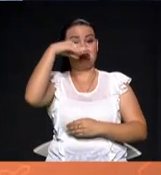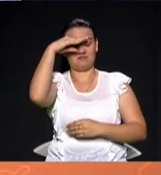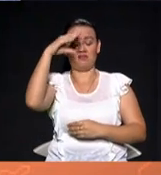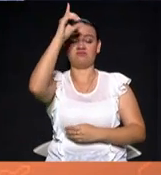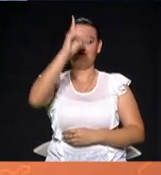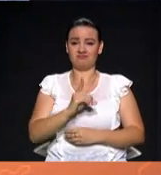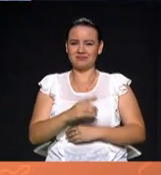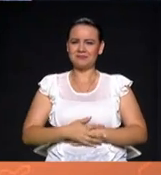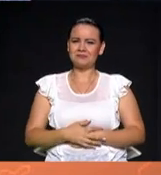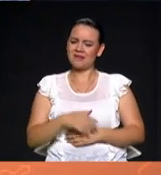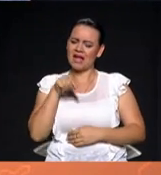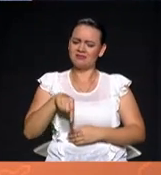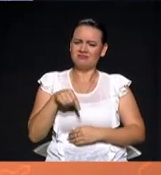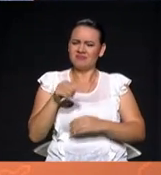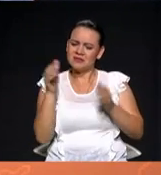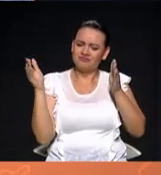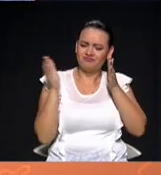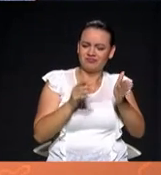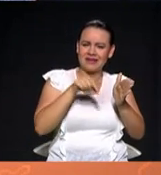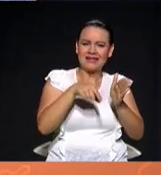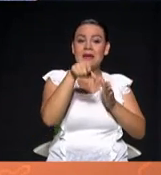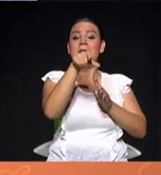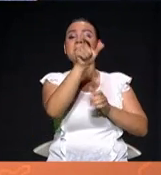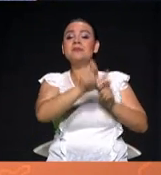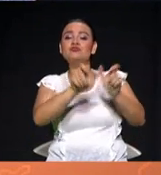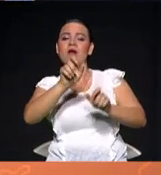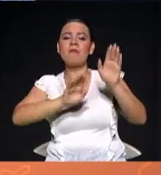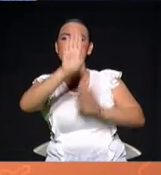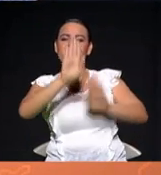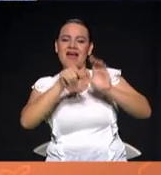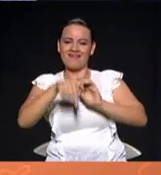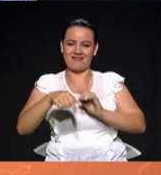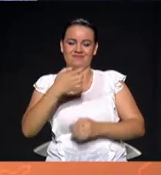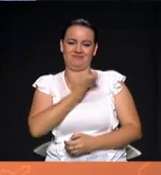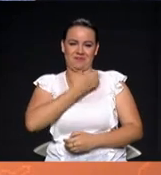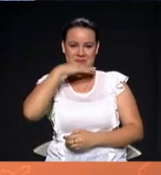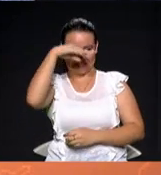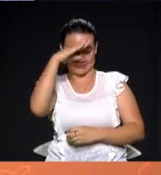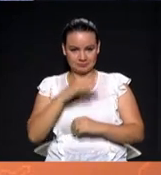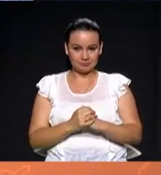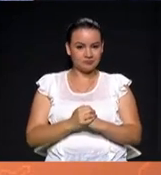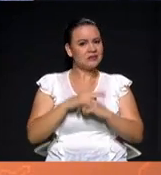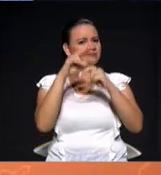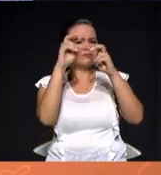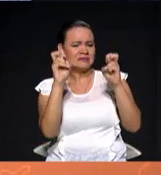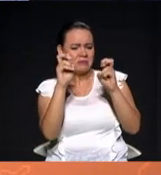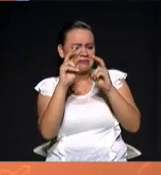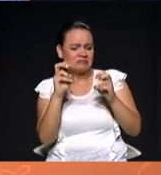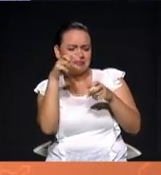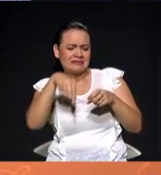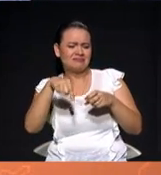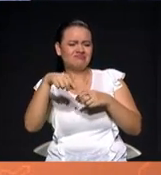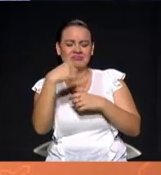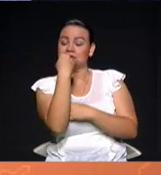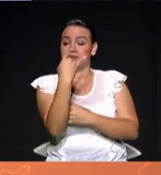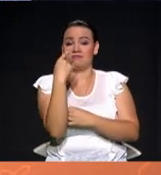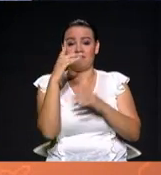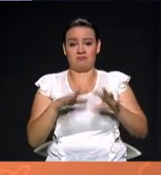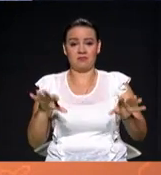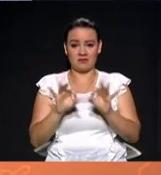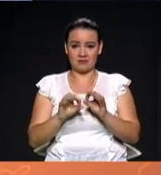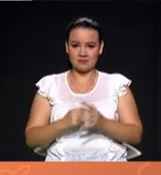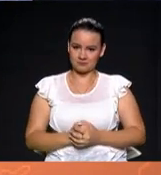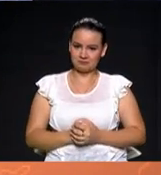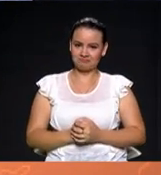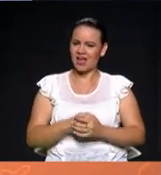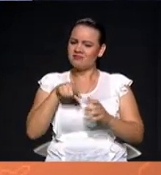primer bloque con candidatos a la alcaldía de medellín hablando de diferentes temas de importancia para la ciudad ya hablamos del tema de